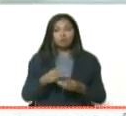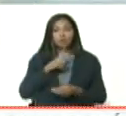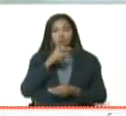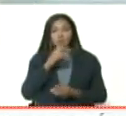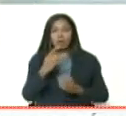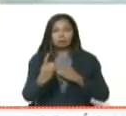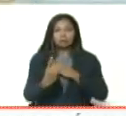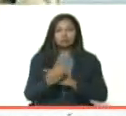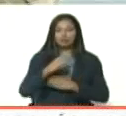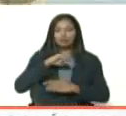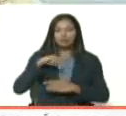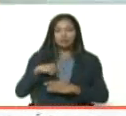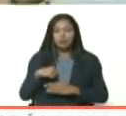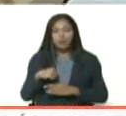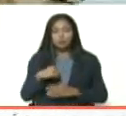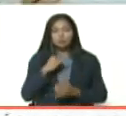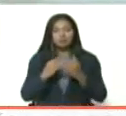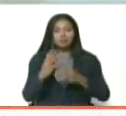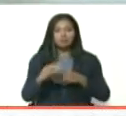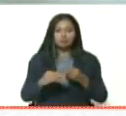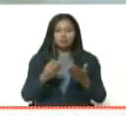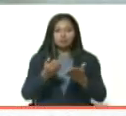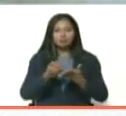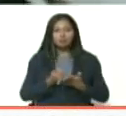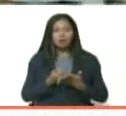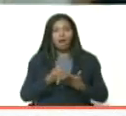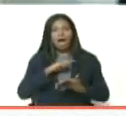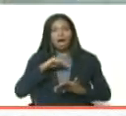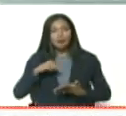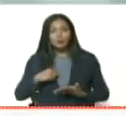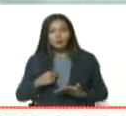uno le termina haciendo un bien.